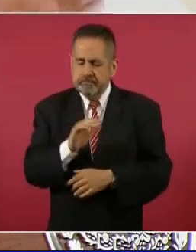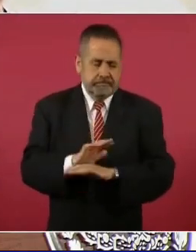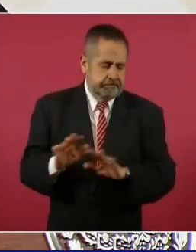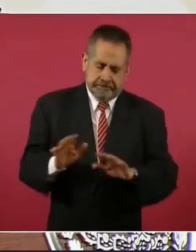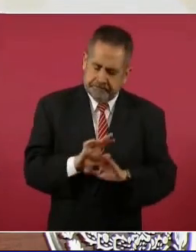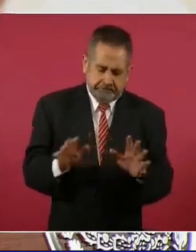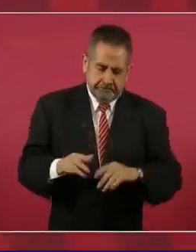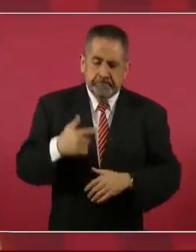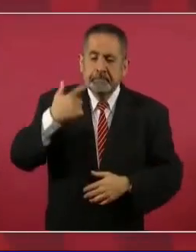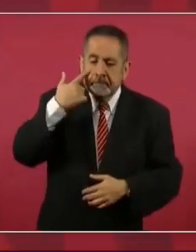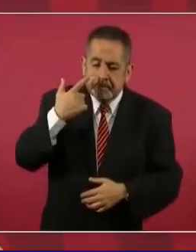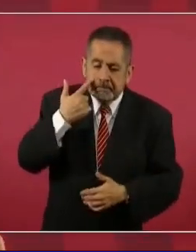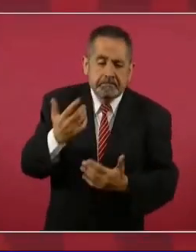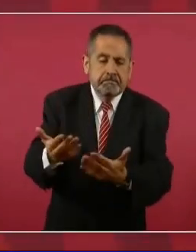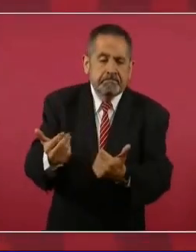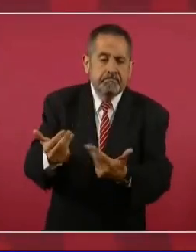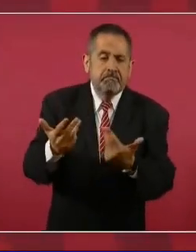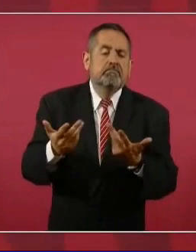tenemos que